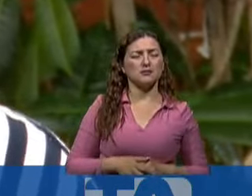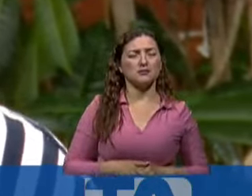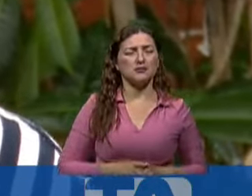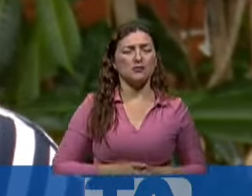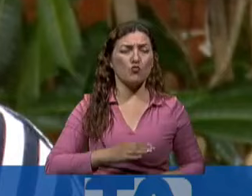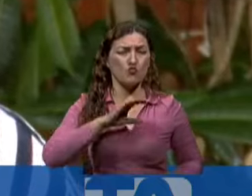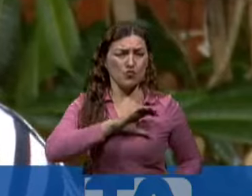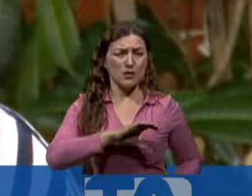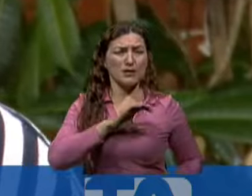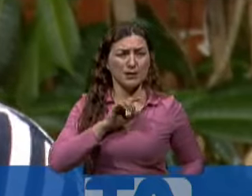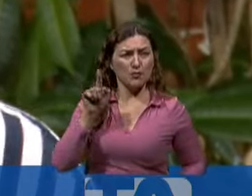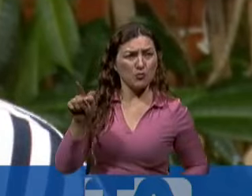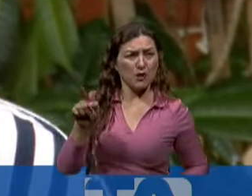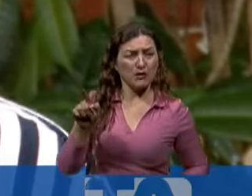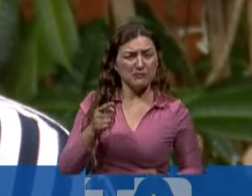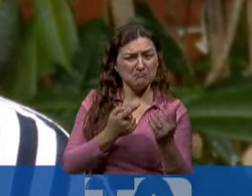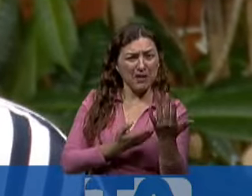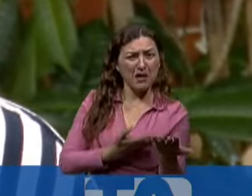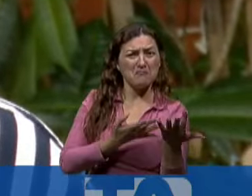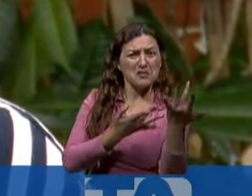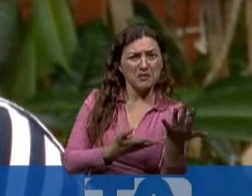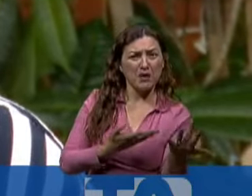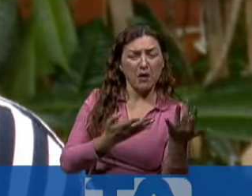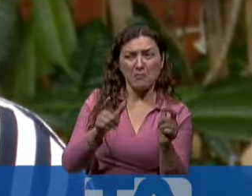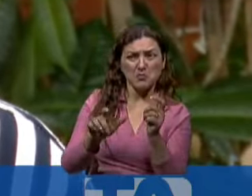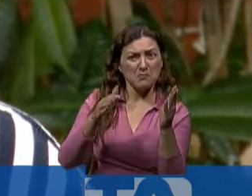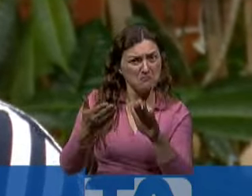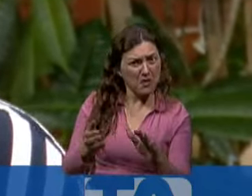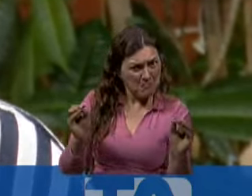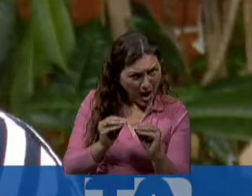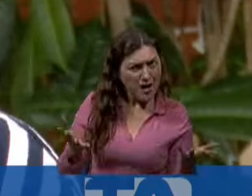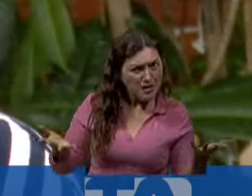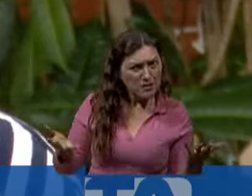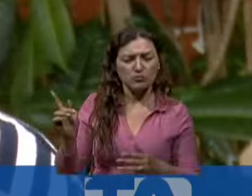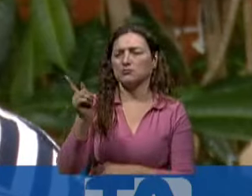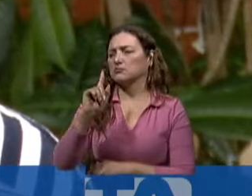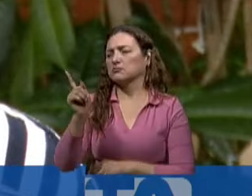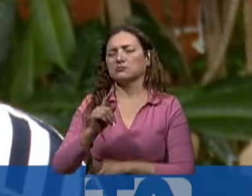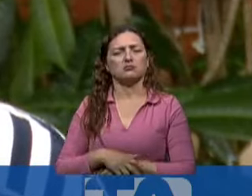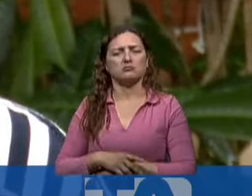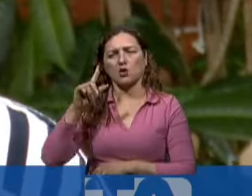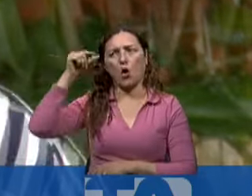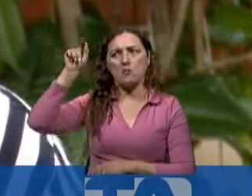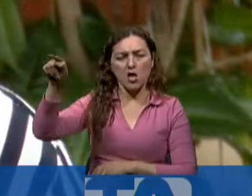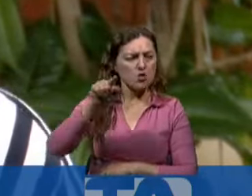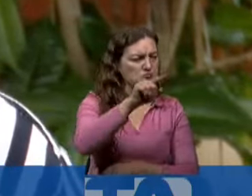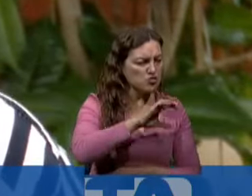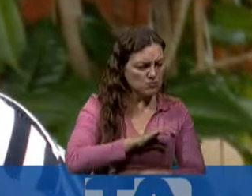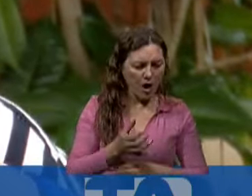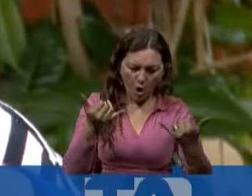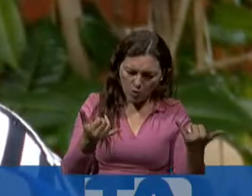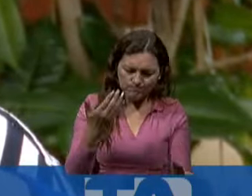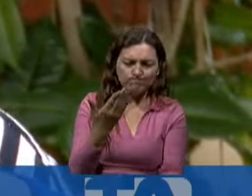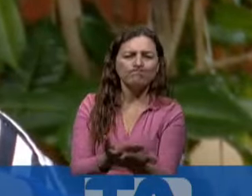ni el municipio van a esperar más hermanos comuneros que se nos vayan. Ahora queremos hechos. Las obras